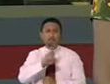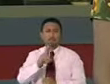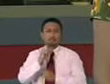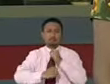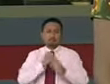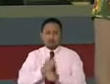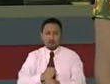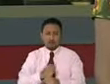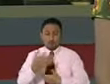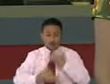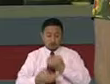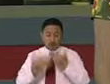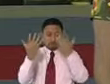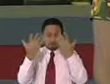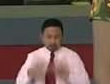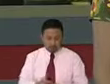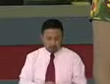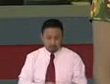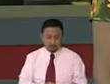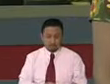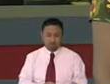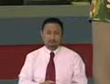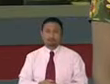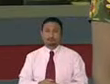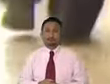lo cual el margen de impunidad es mínimo.